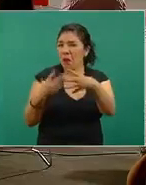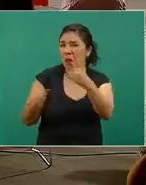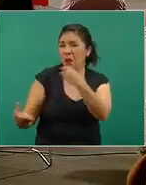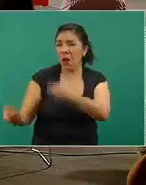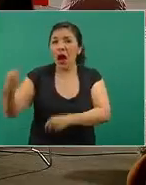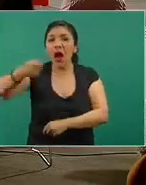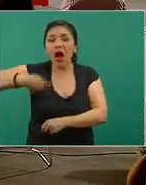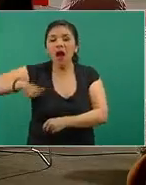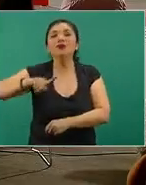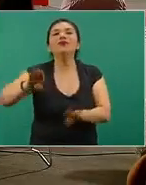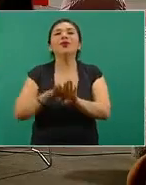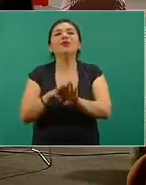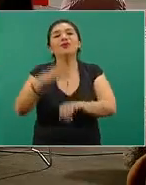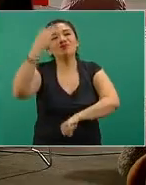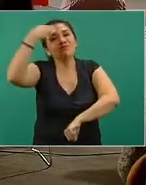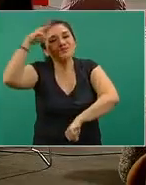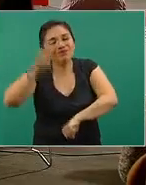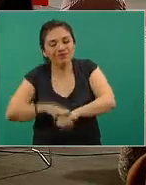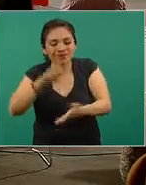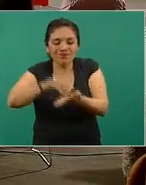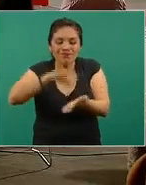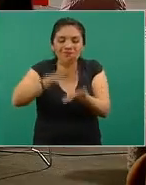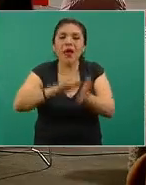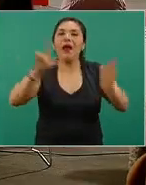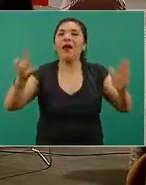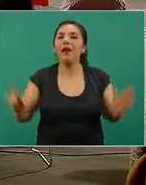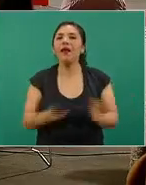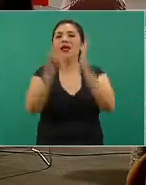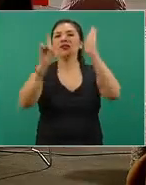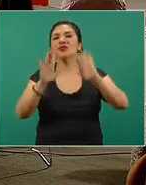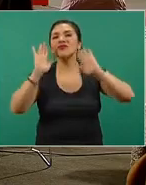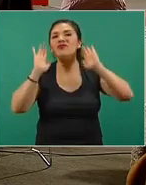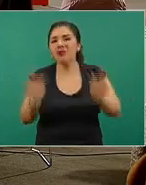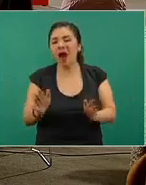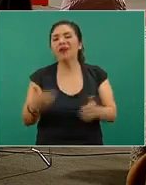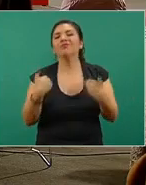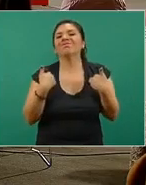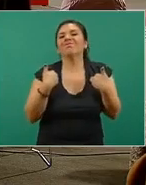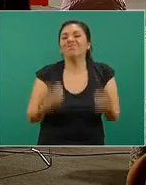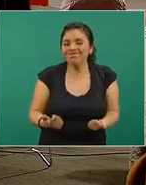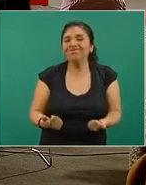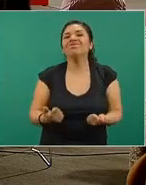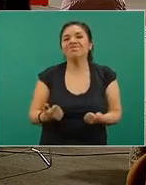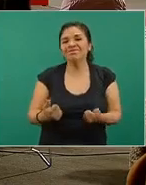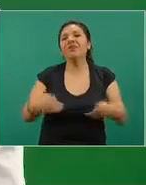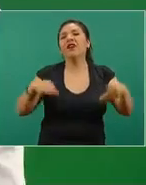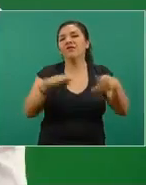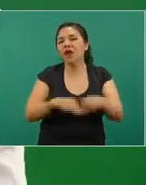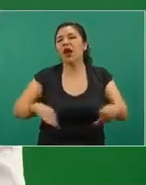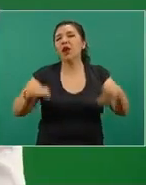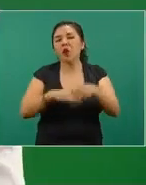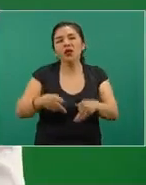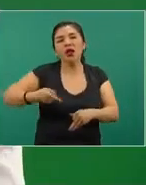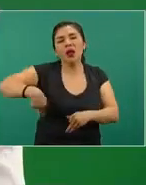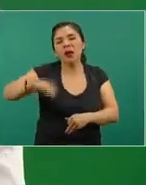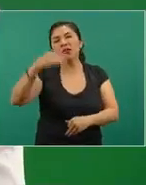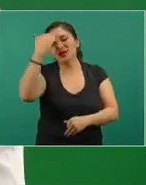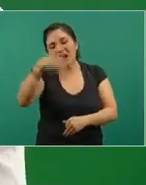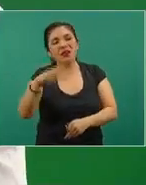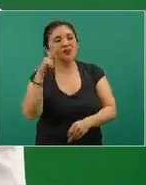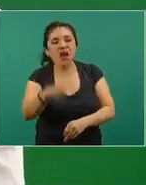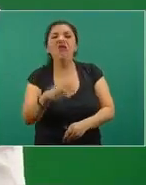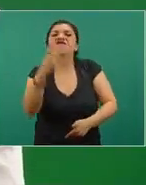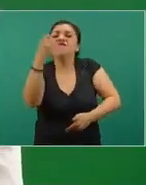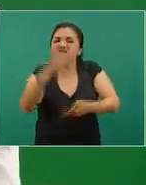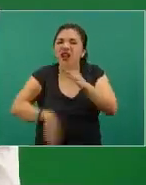recopila lecciones por aprender, o lecciones a veces consideramos aprendidas, frecuentemente nos damos cuenta que no se aprenden.